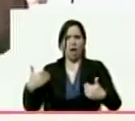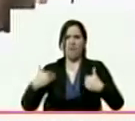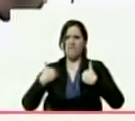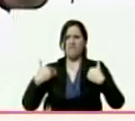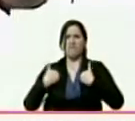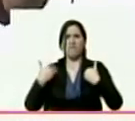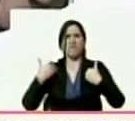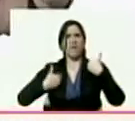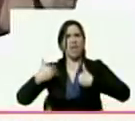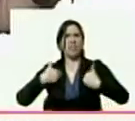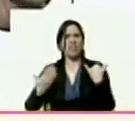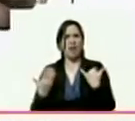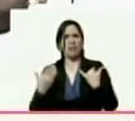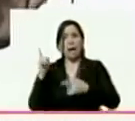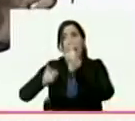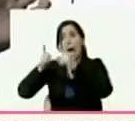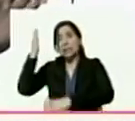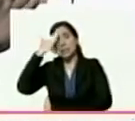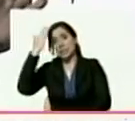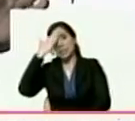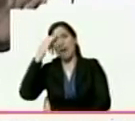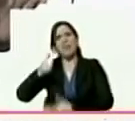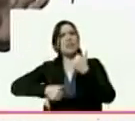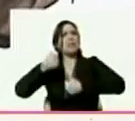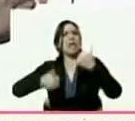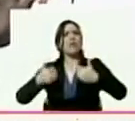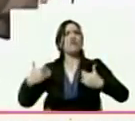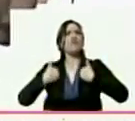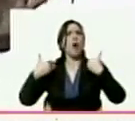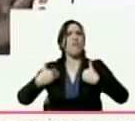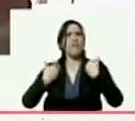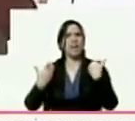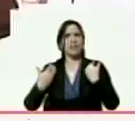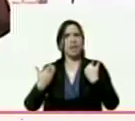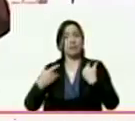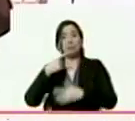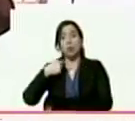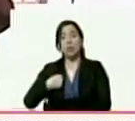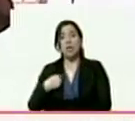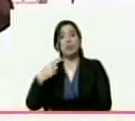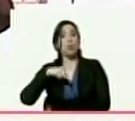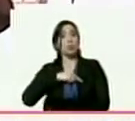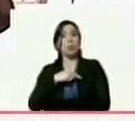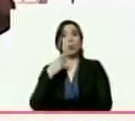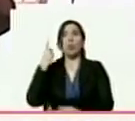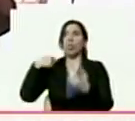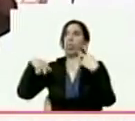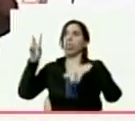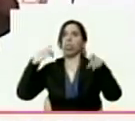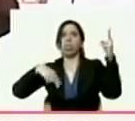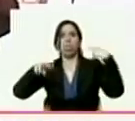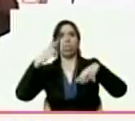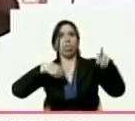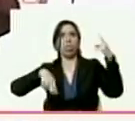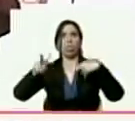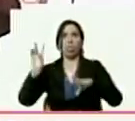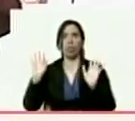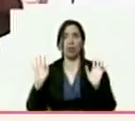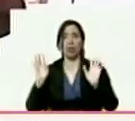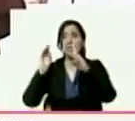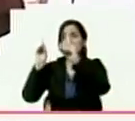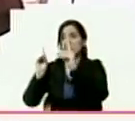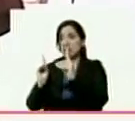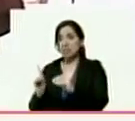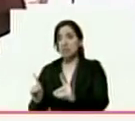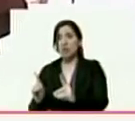alguien sabe en qué nos afecta, que nos diga. Porque nosotros entonces estaríamos perdidos. No sabemos en qué nos afecta la decisión